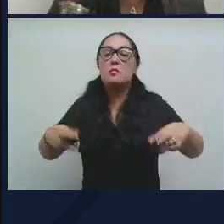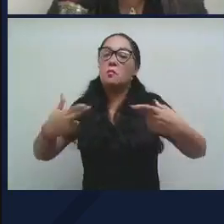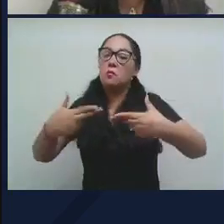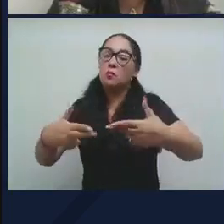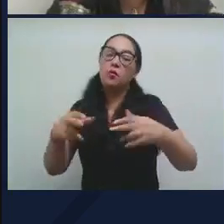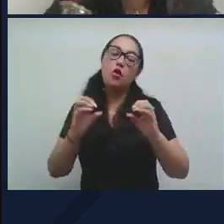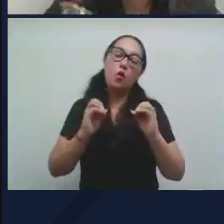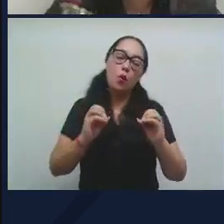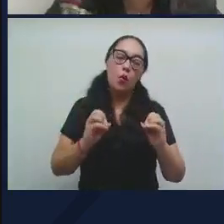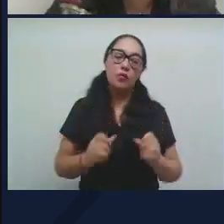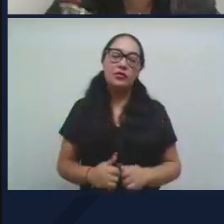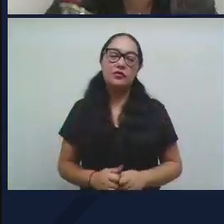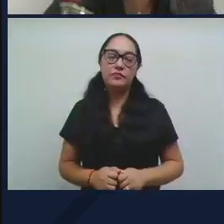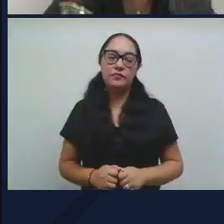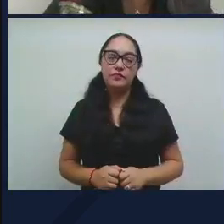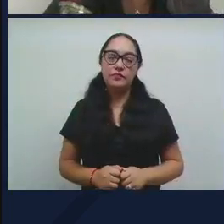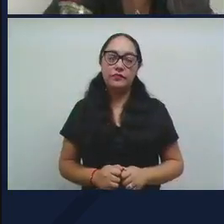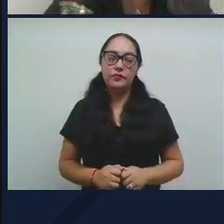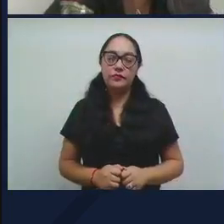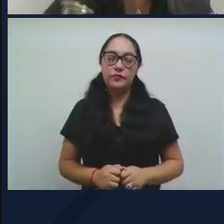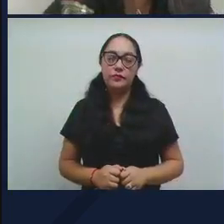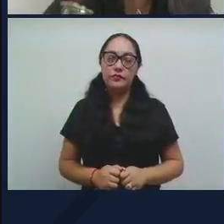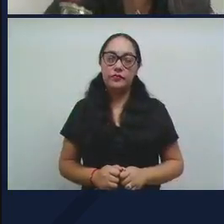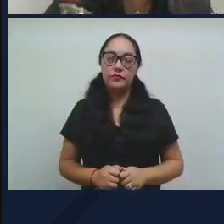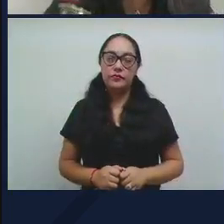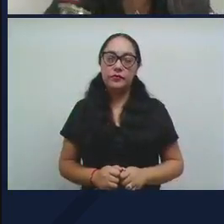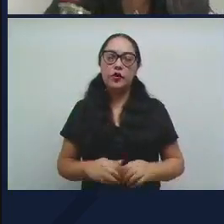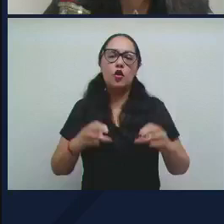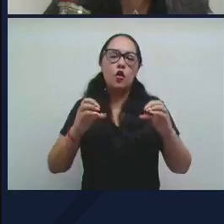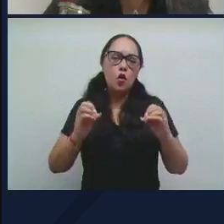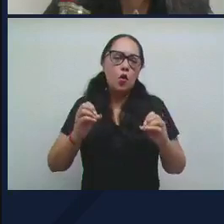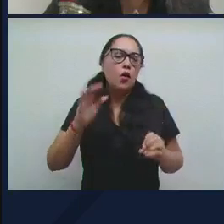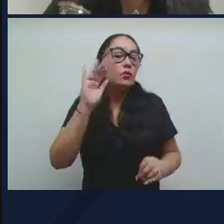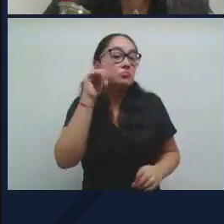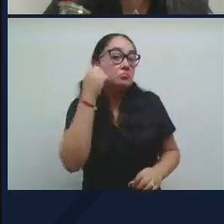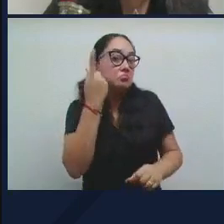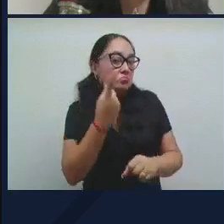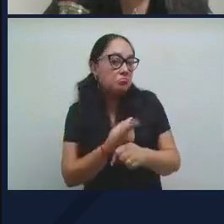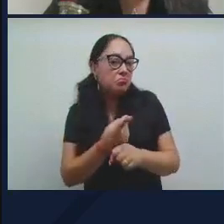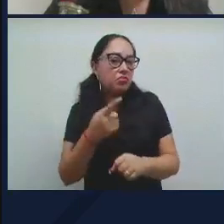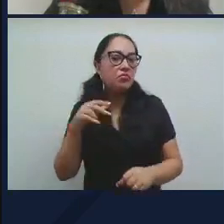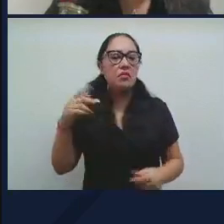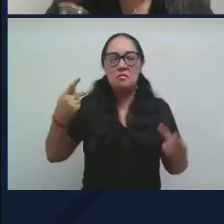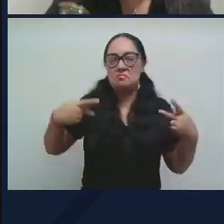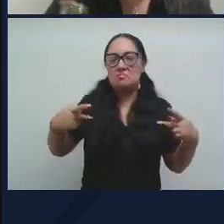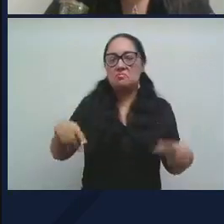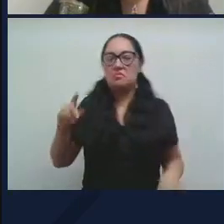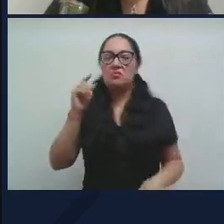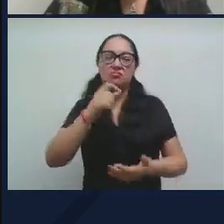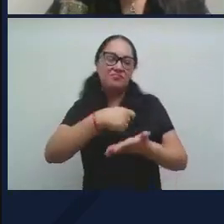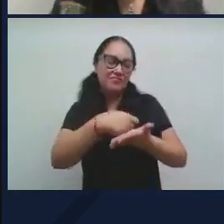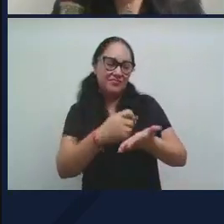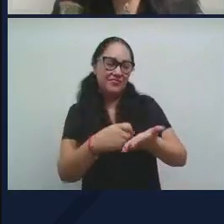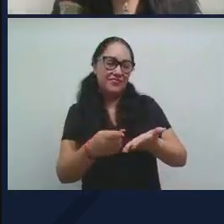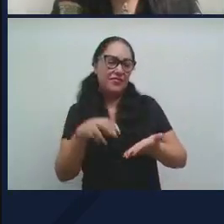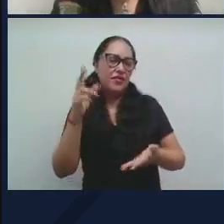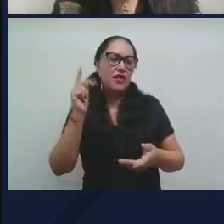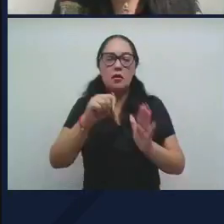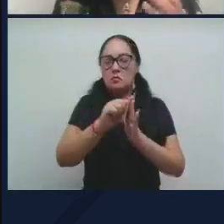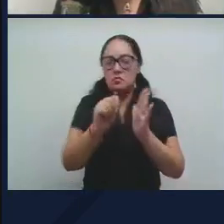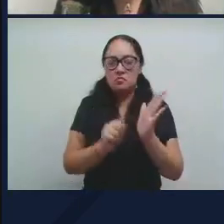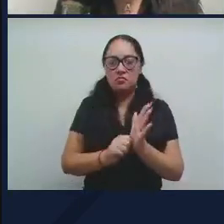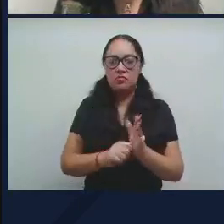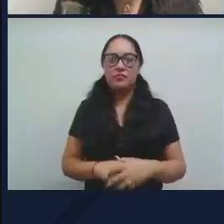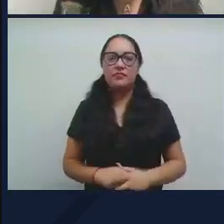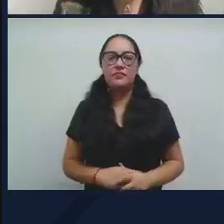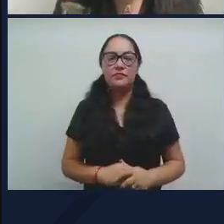Herederas, o la voluntad también de el que estaría haciendo el testamento. Pues